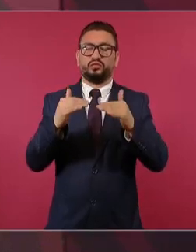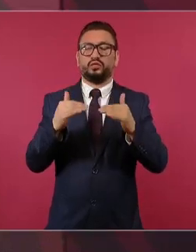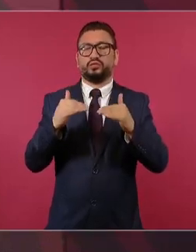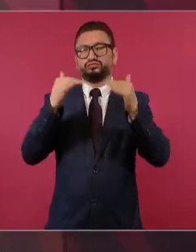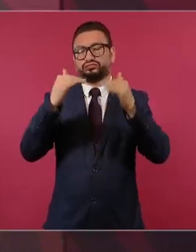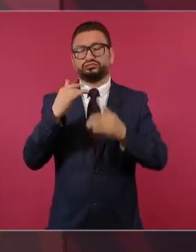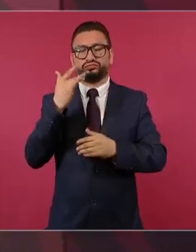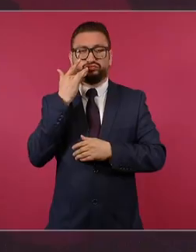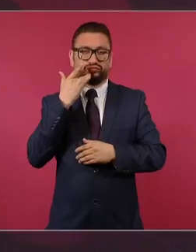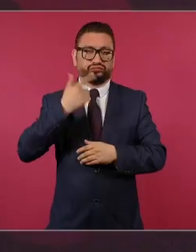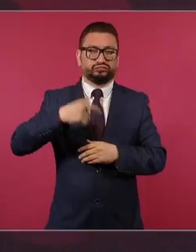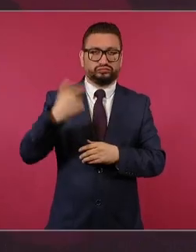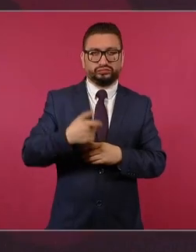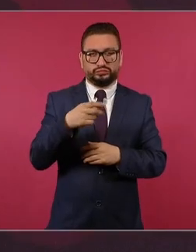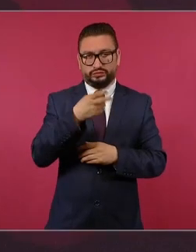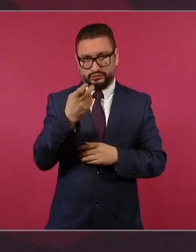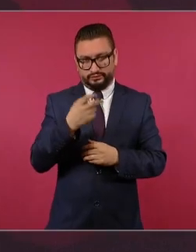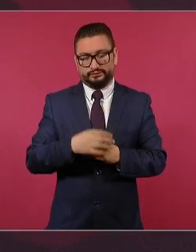México.